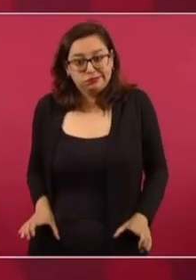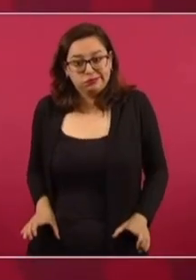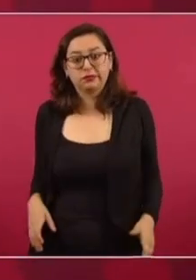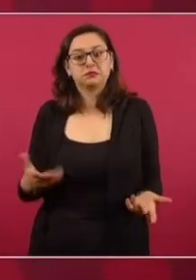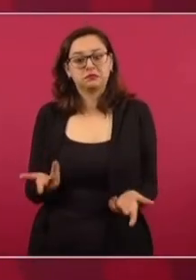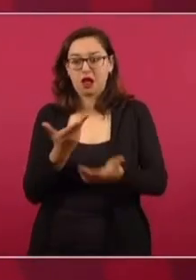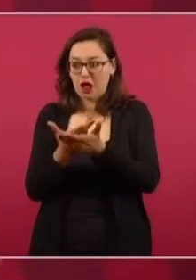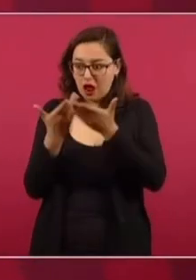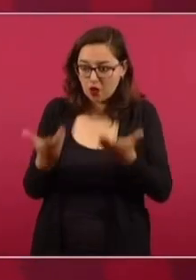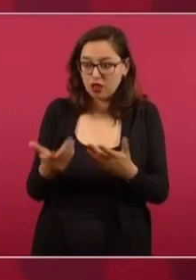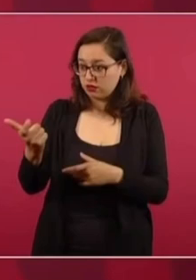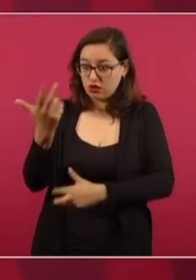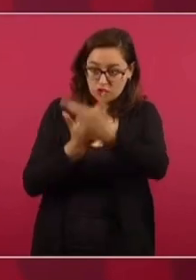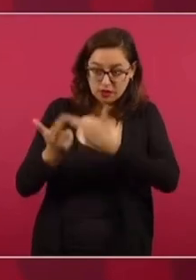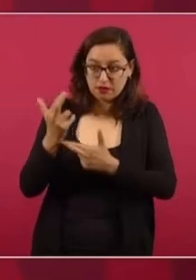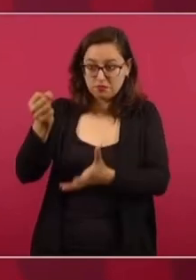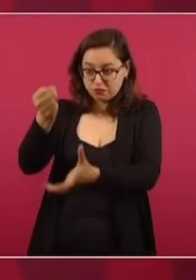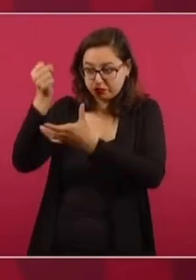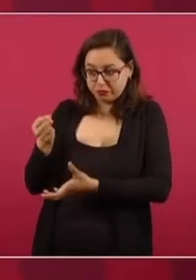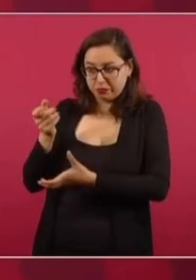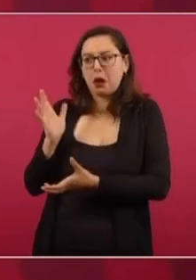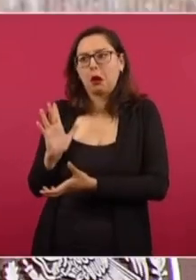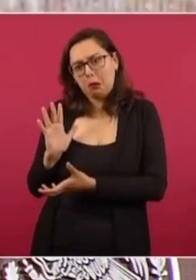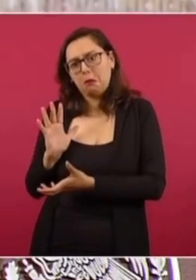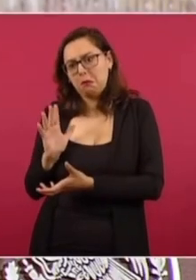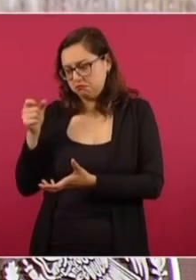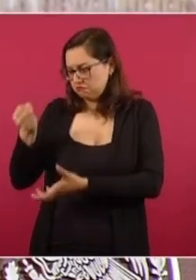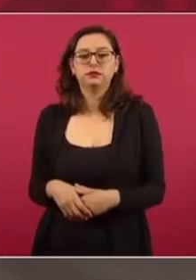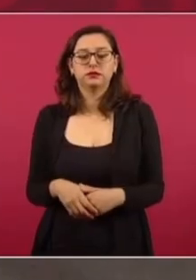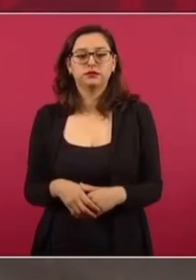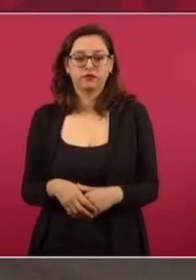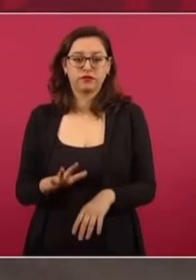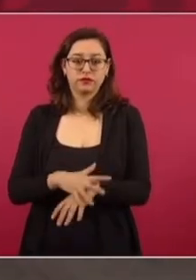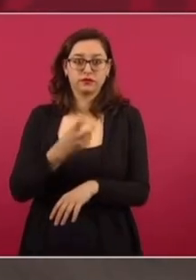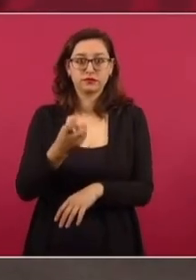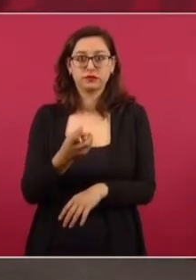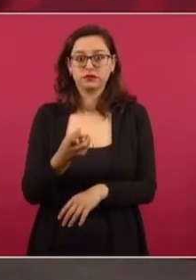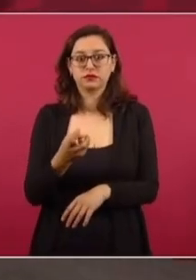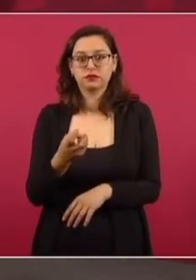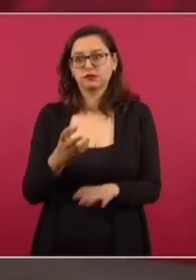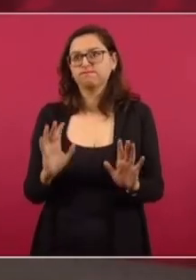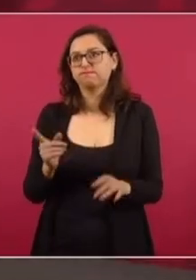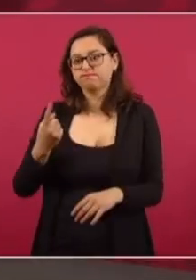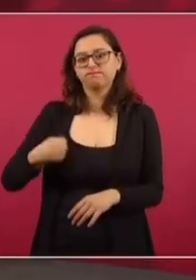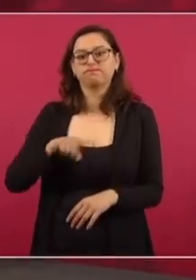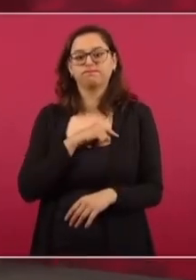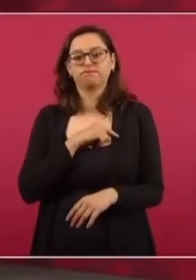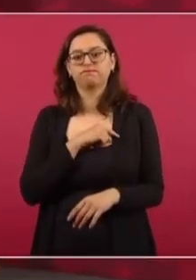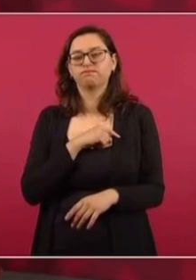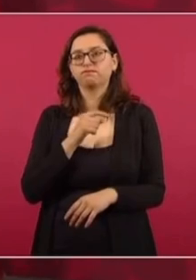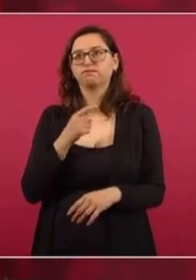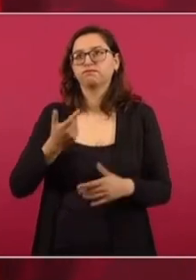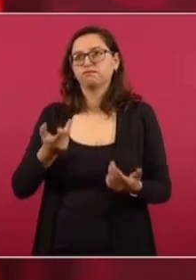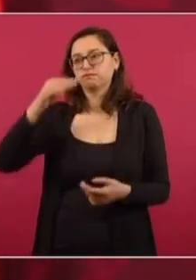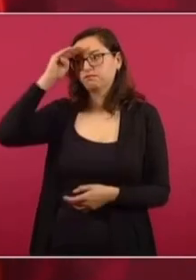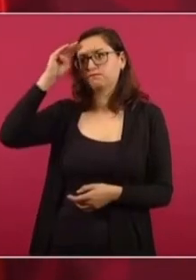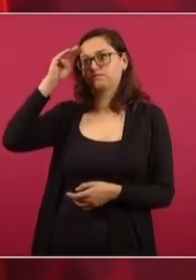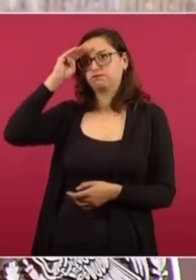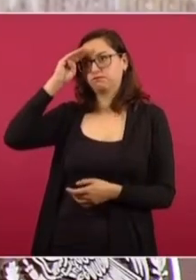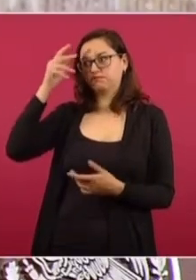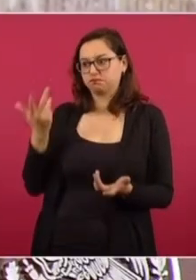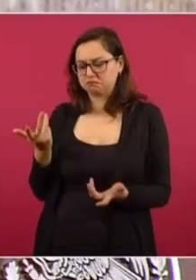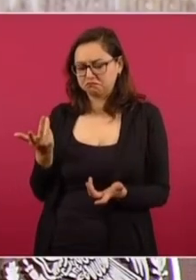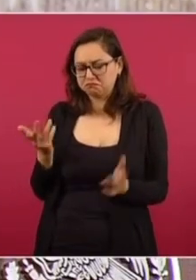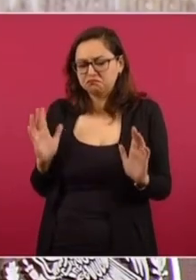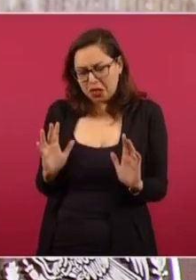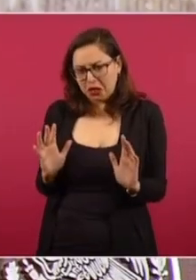dinero se utiliza para beneficio de la gente. Por eso, sí, nosotros estamos de acuerdo en que si se